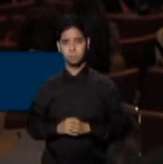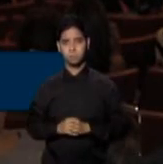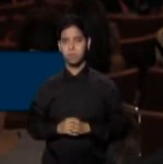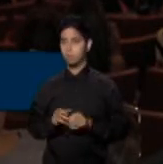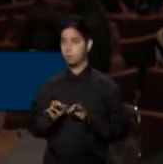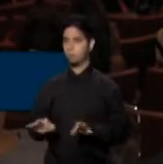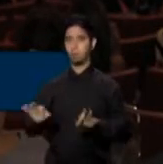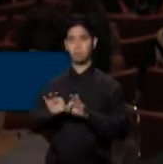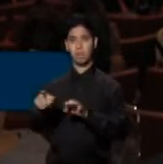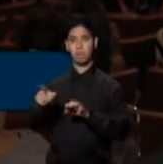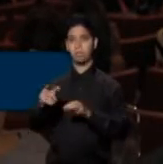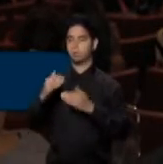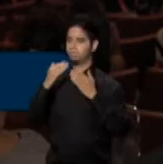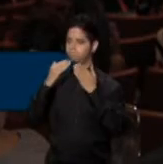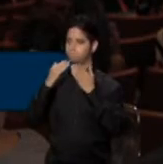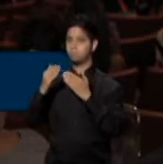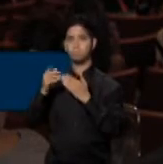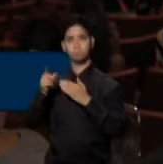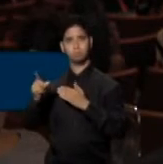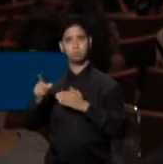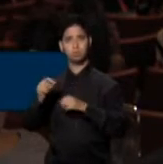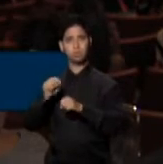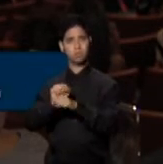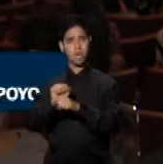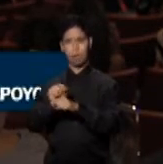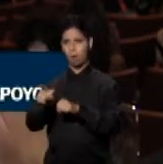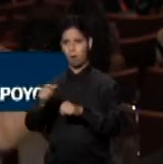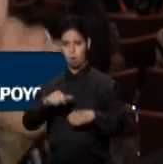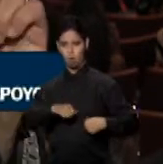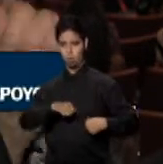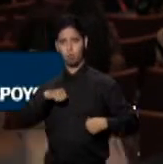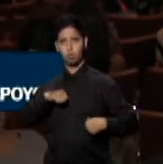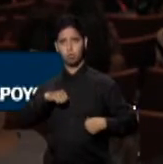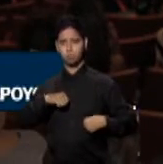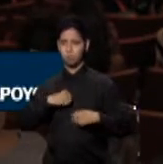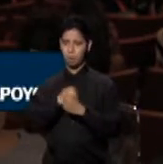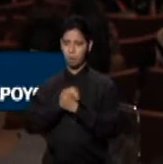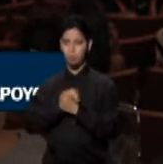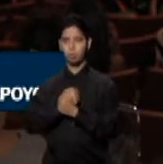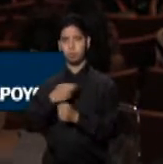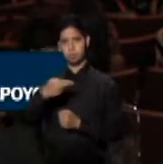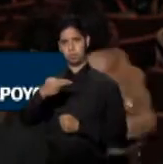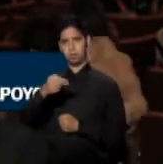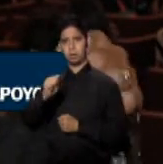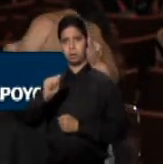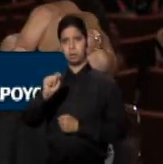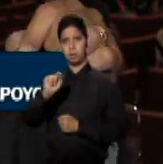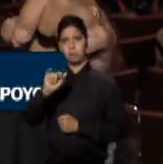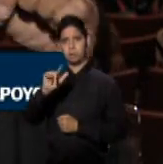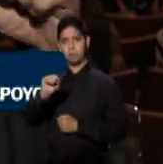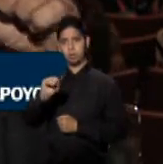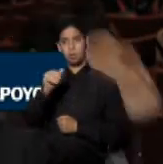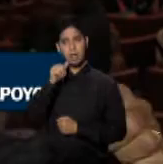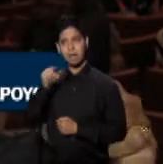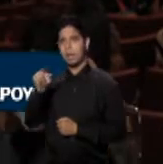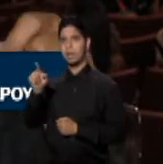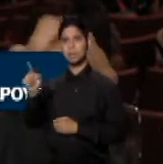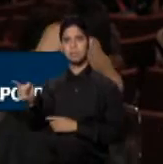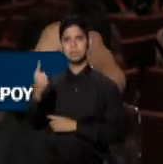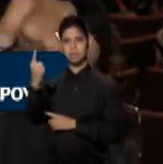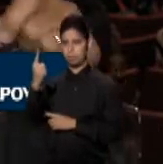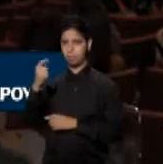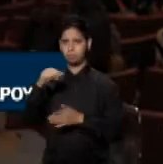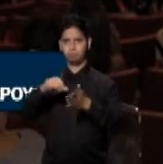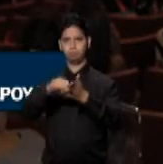agradecer el sentido de amor y orgullo que tenía por su pueblo. Siempre recalcaba que se crió y